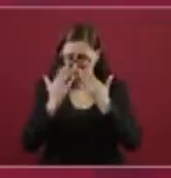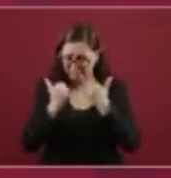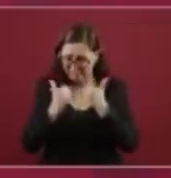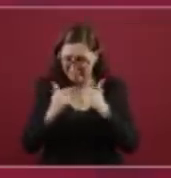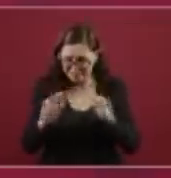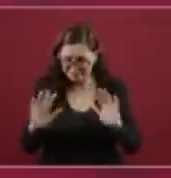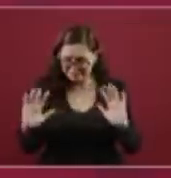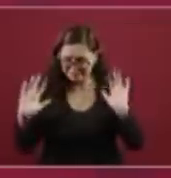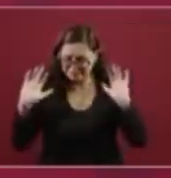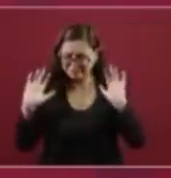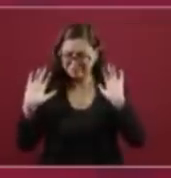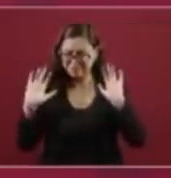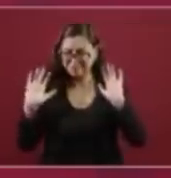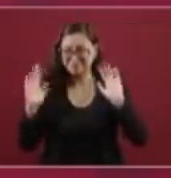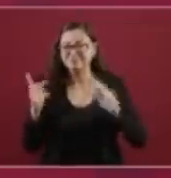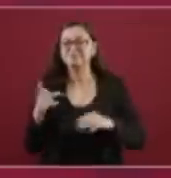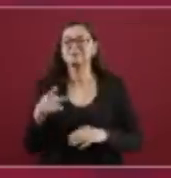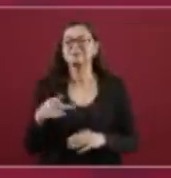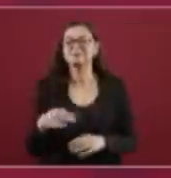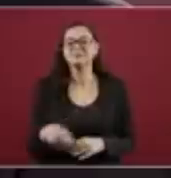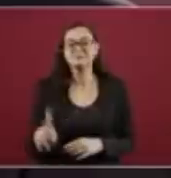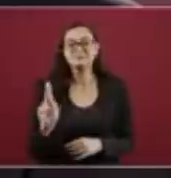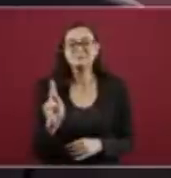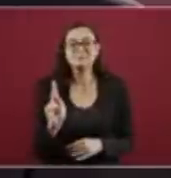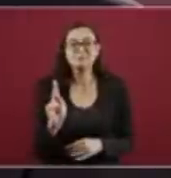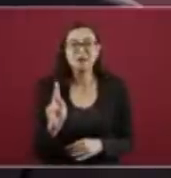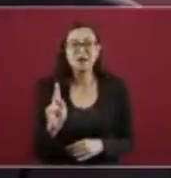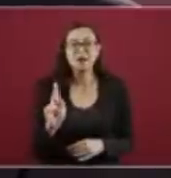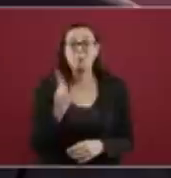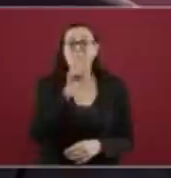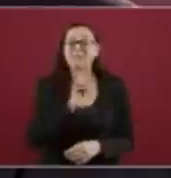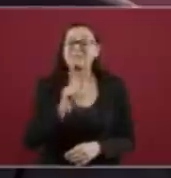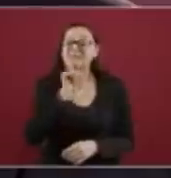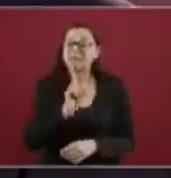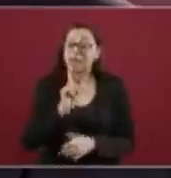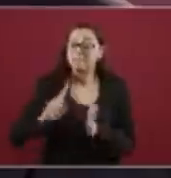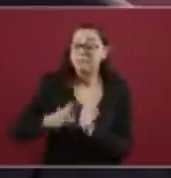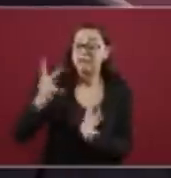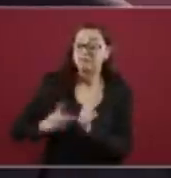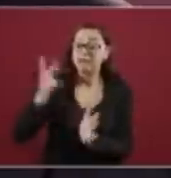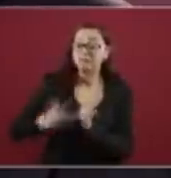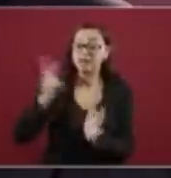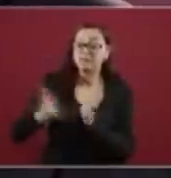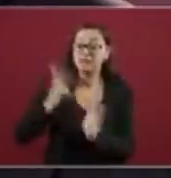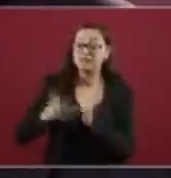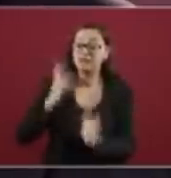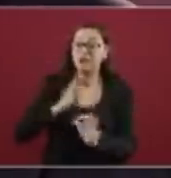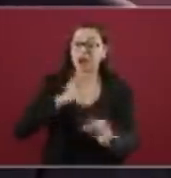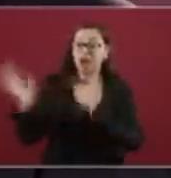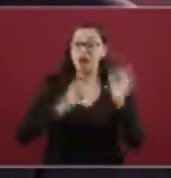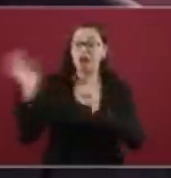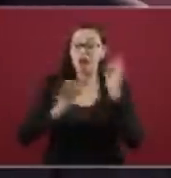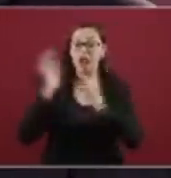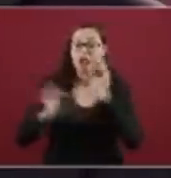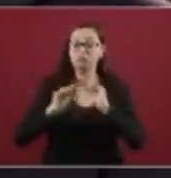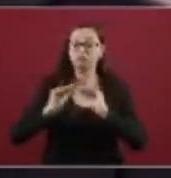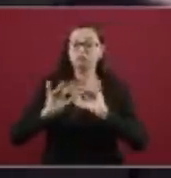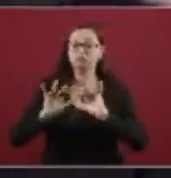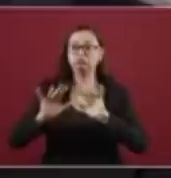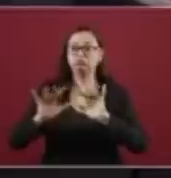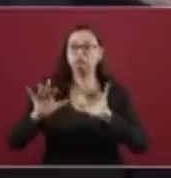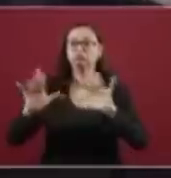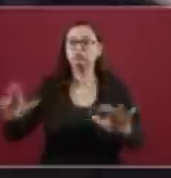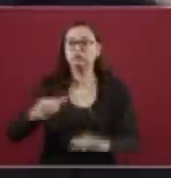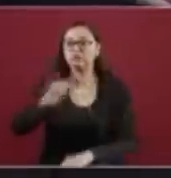pero una mentira que se dice muchas veces puede convertirse en verdad. Eso decía